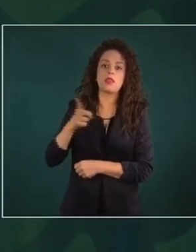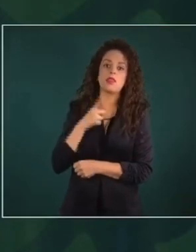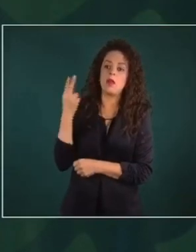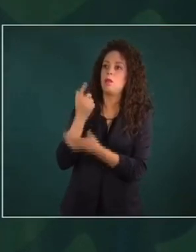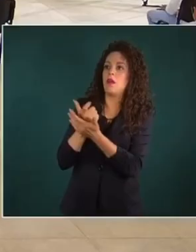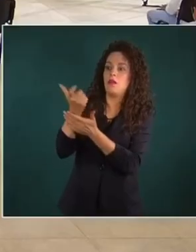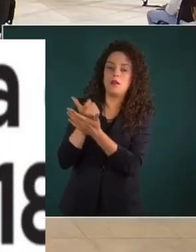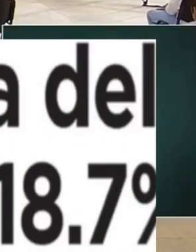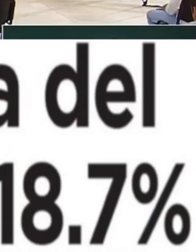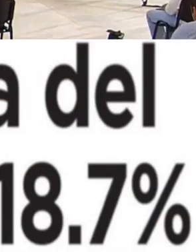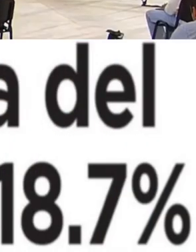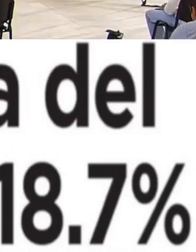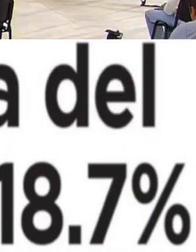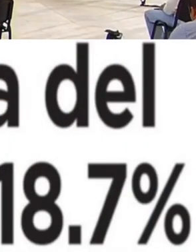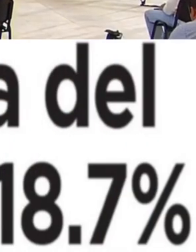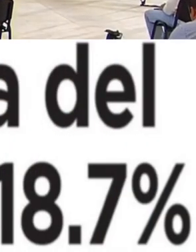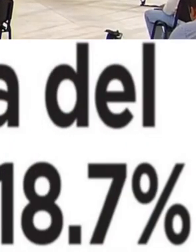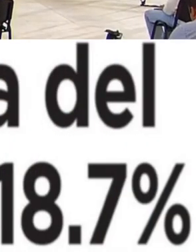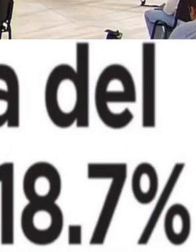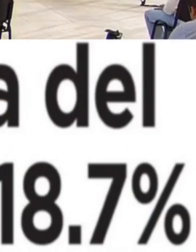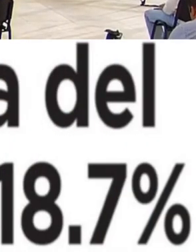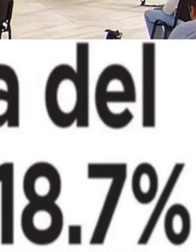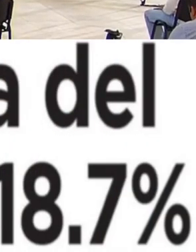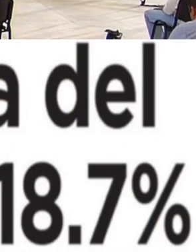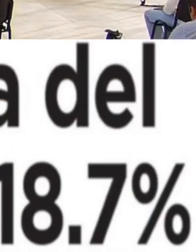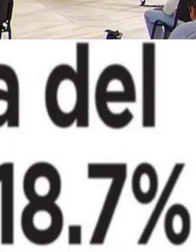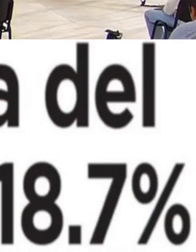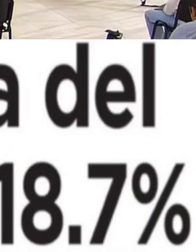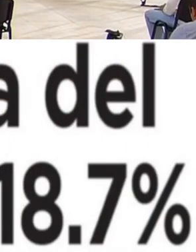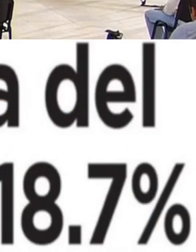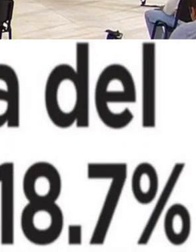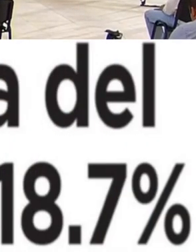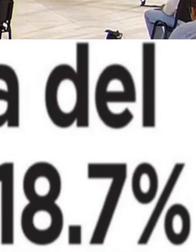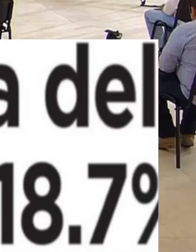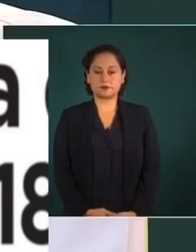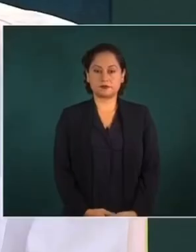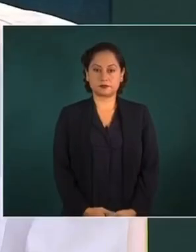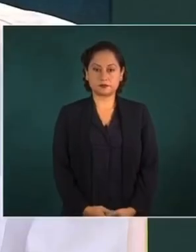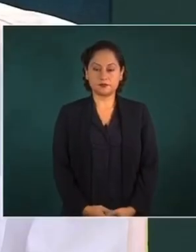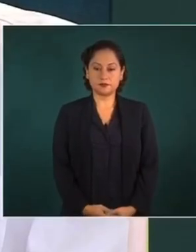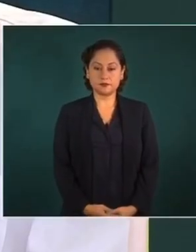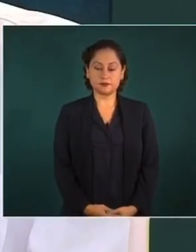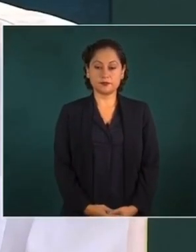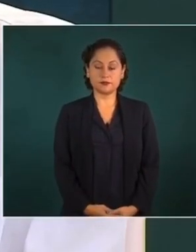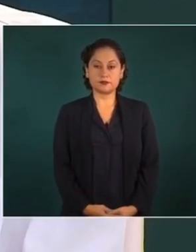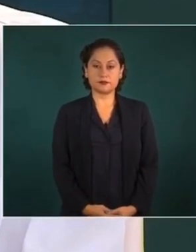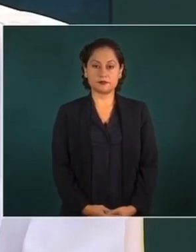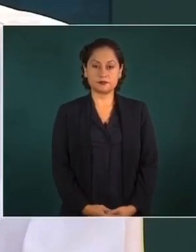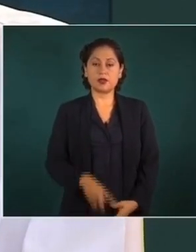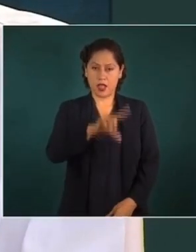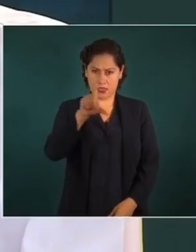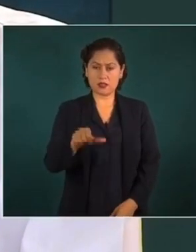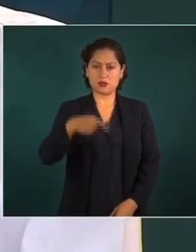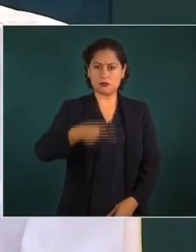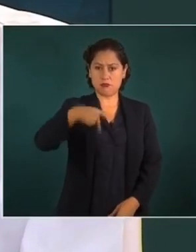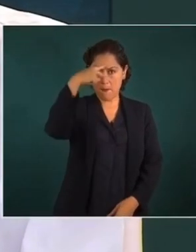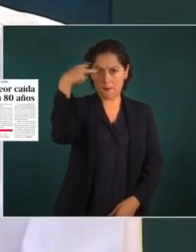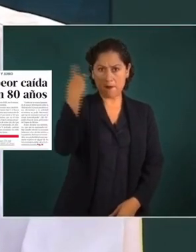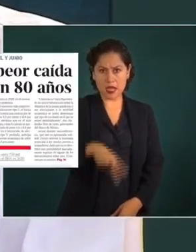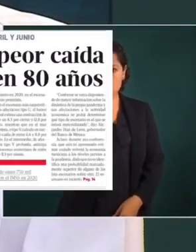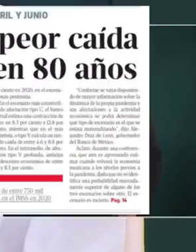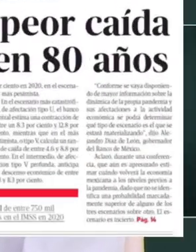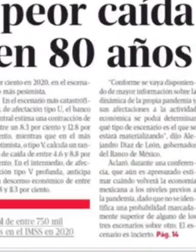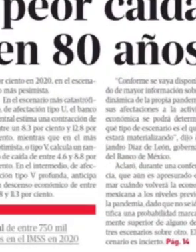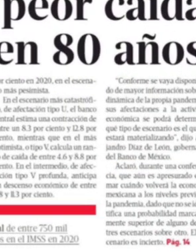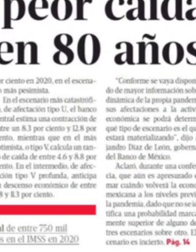Entonces, yo espero que el caso de México al final va a ser un ejemplo. Vamos a patentar esta vacuna.